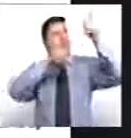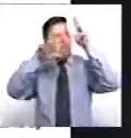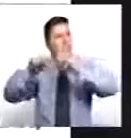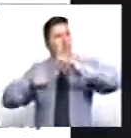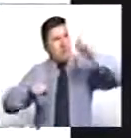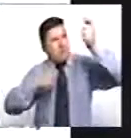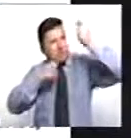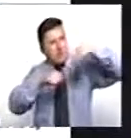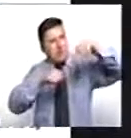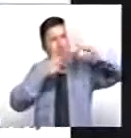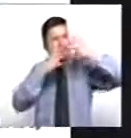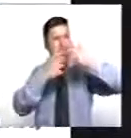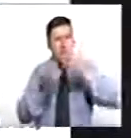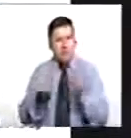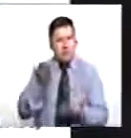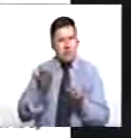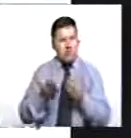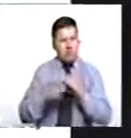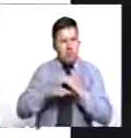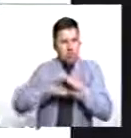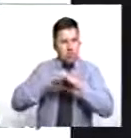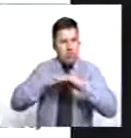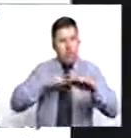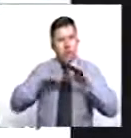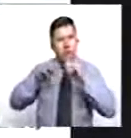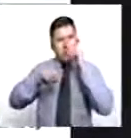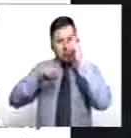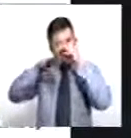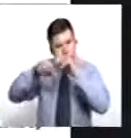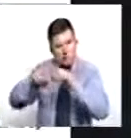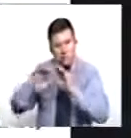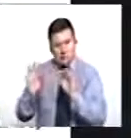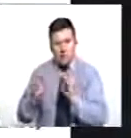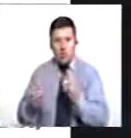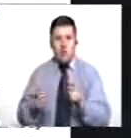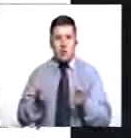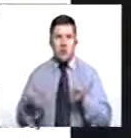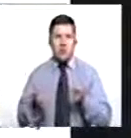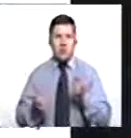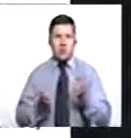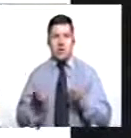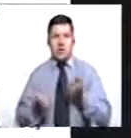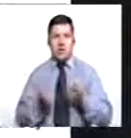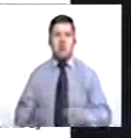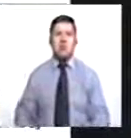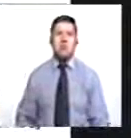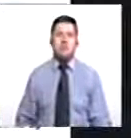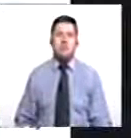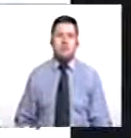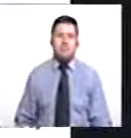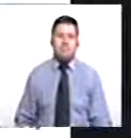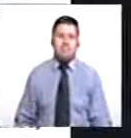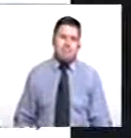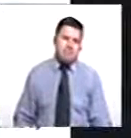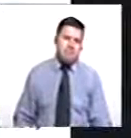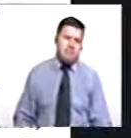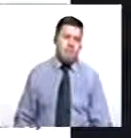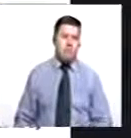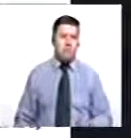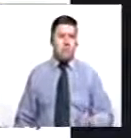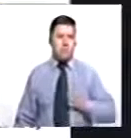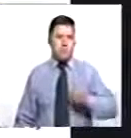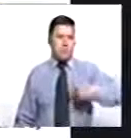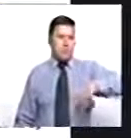pero tiene que haberse estabilizado para que sea para la región un buen negocio. Podía también aprovecharse